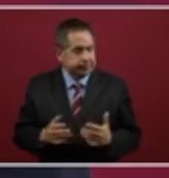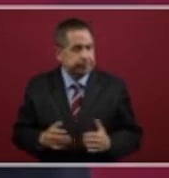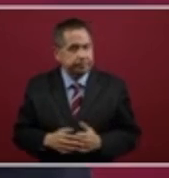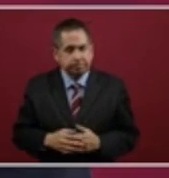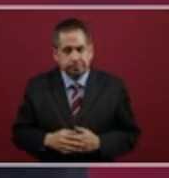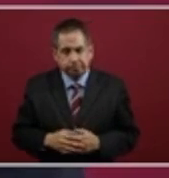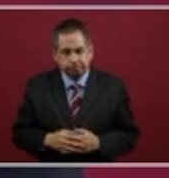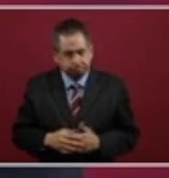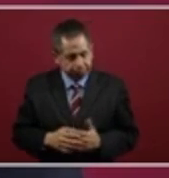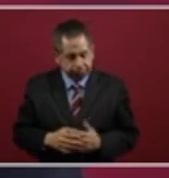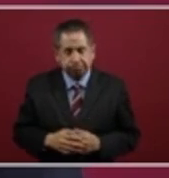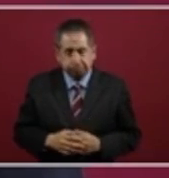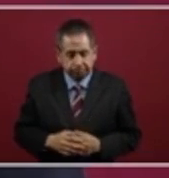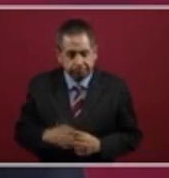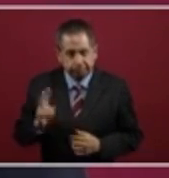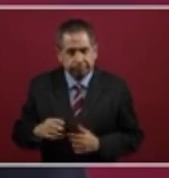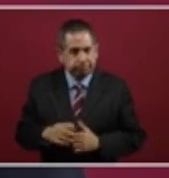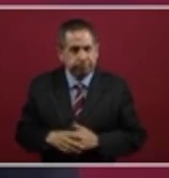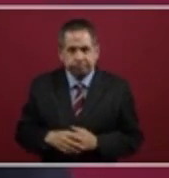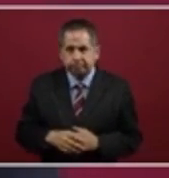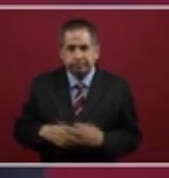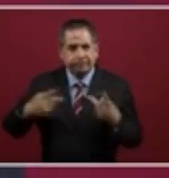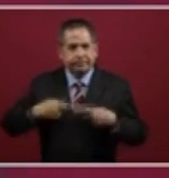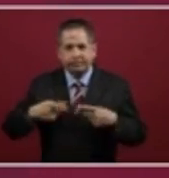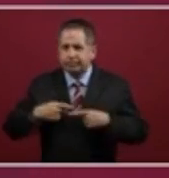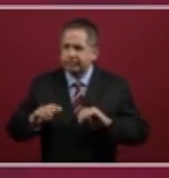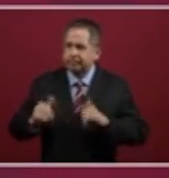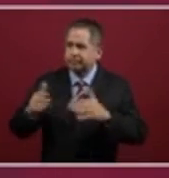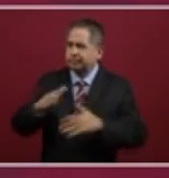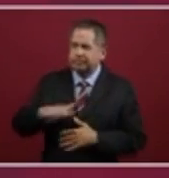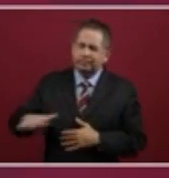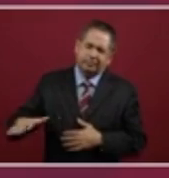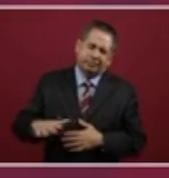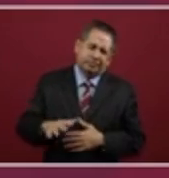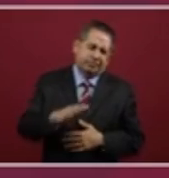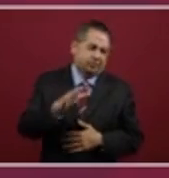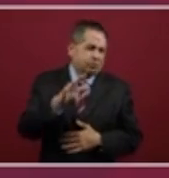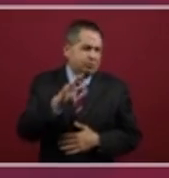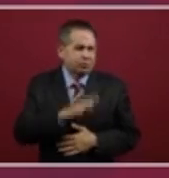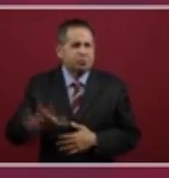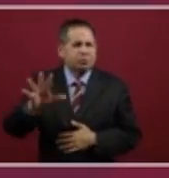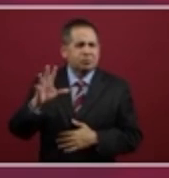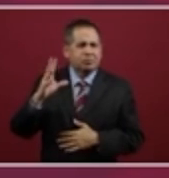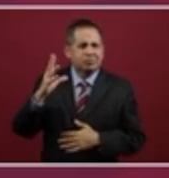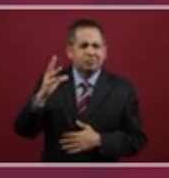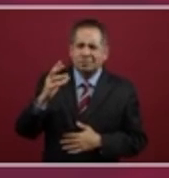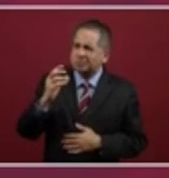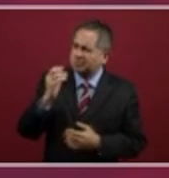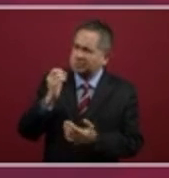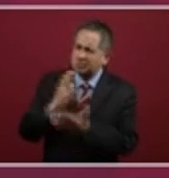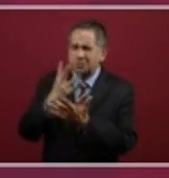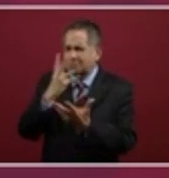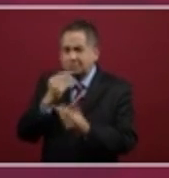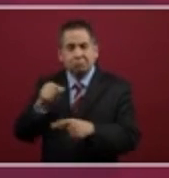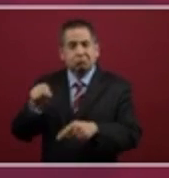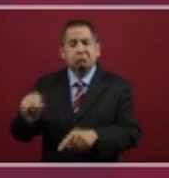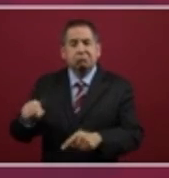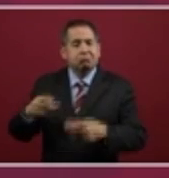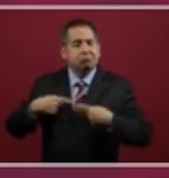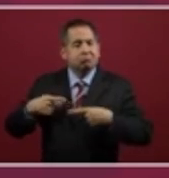La verdad, tenemos un pueblo excepcional, extraordinario. No creo yo